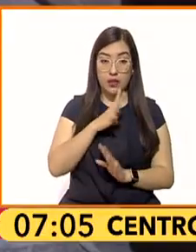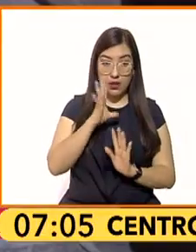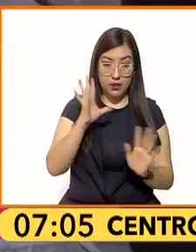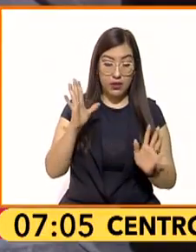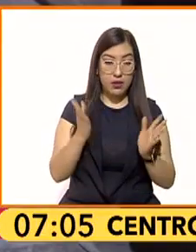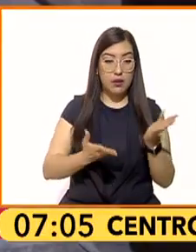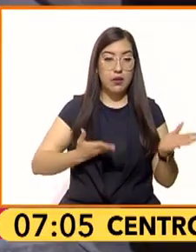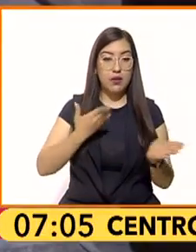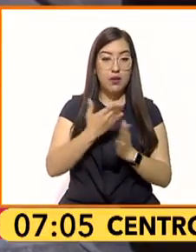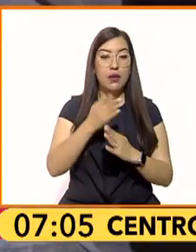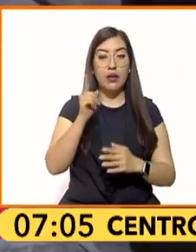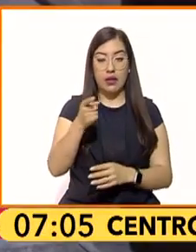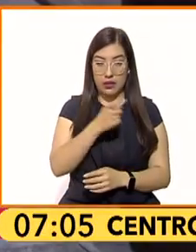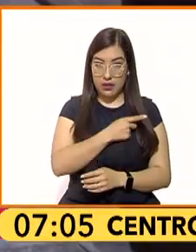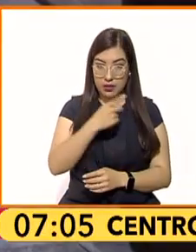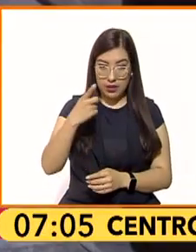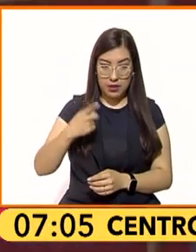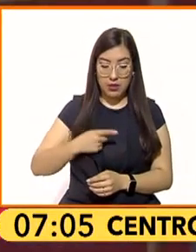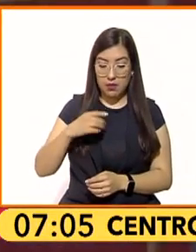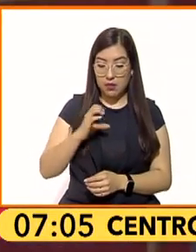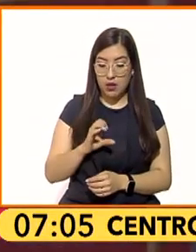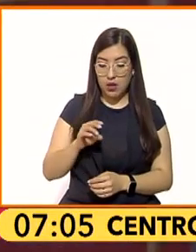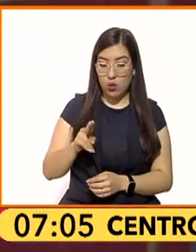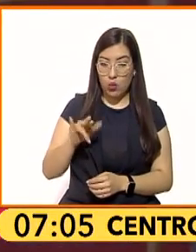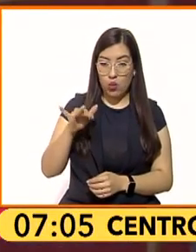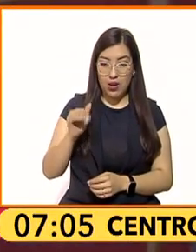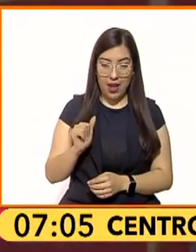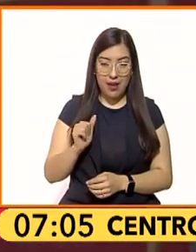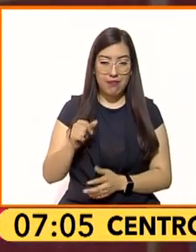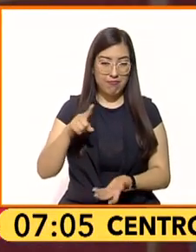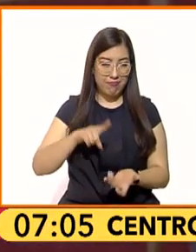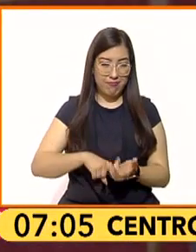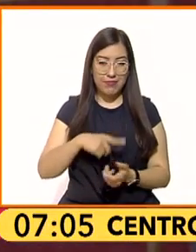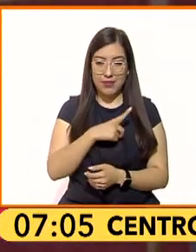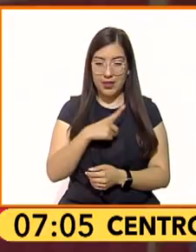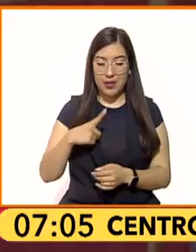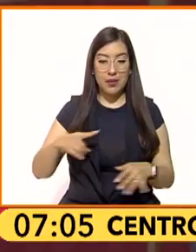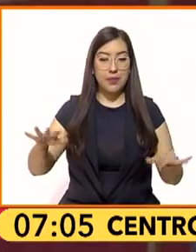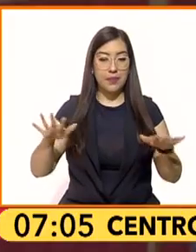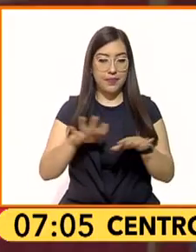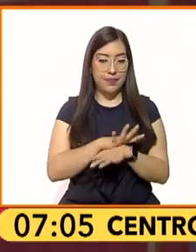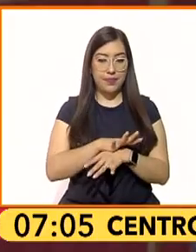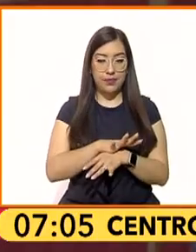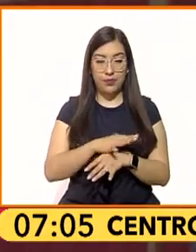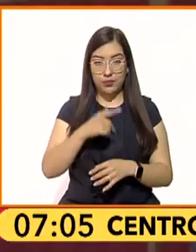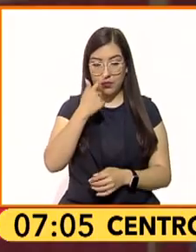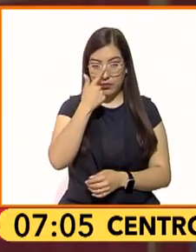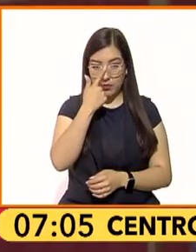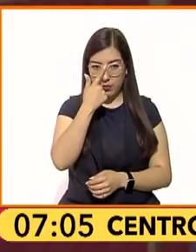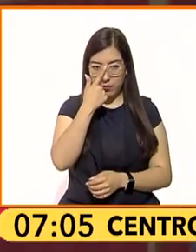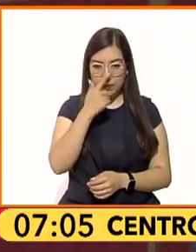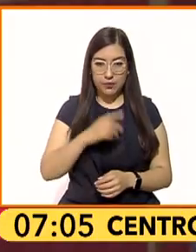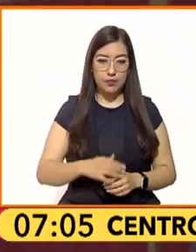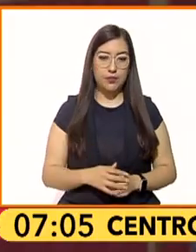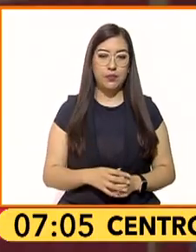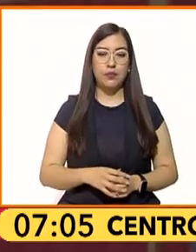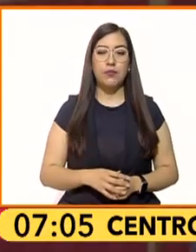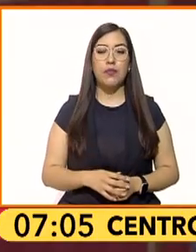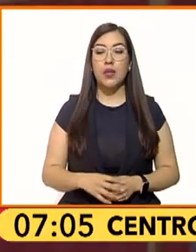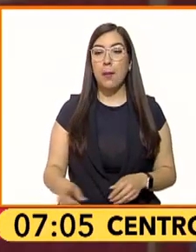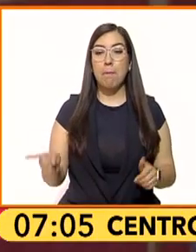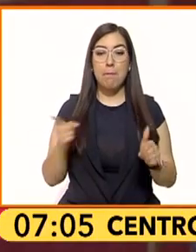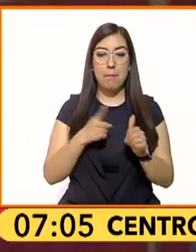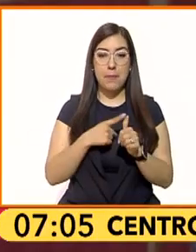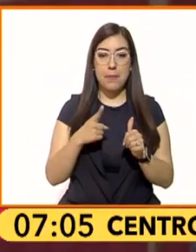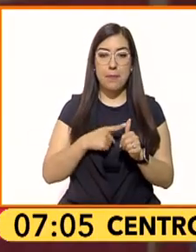que había que reformar la curia. Y el primer mensaje que dio el Papa en la curia, que a